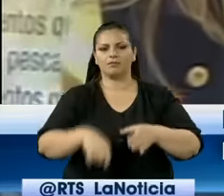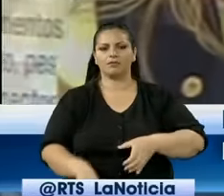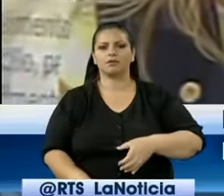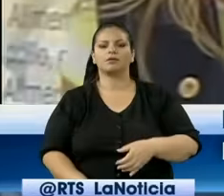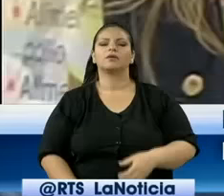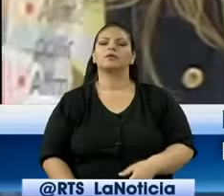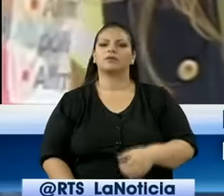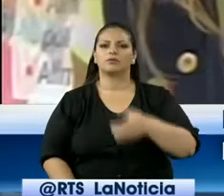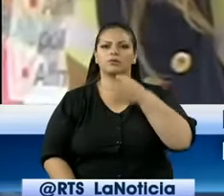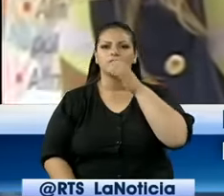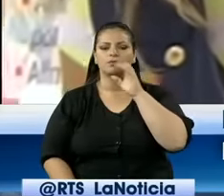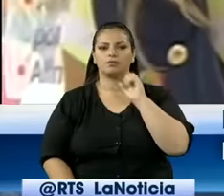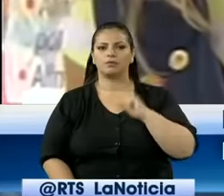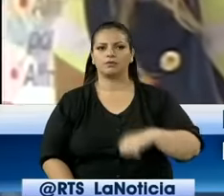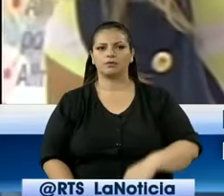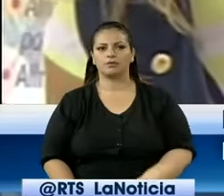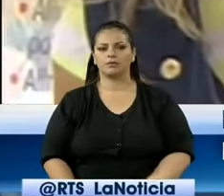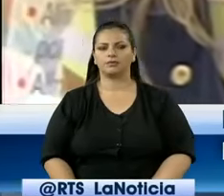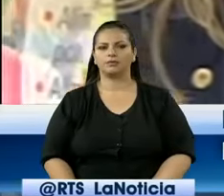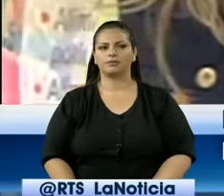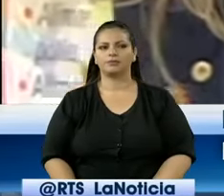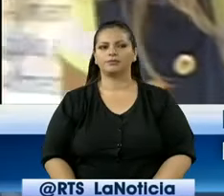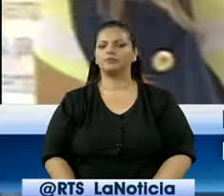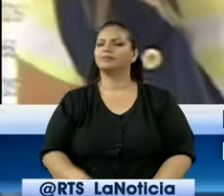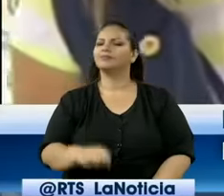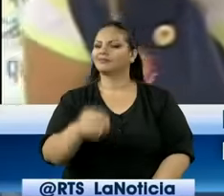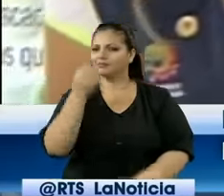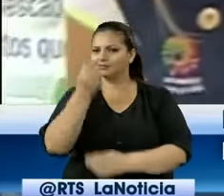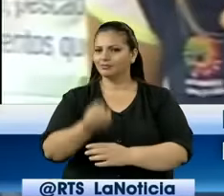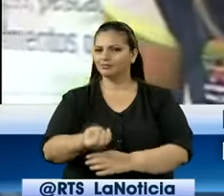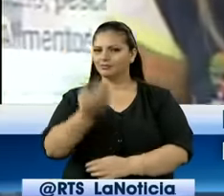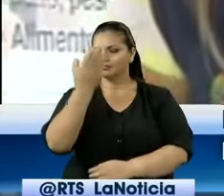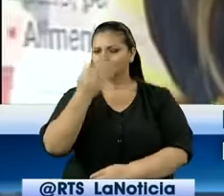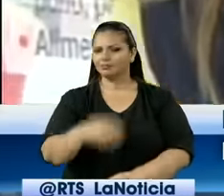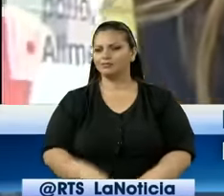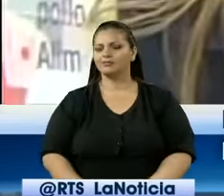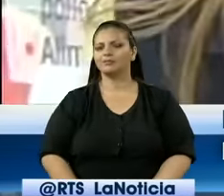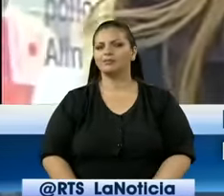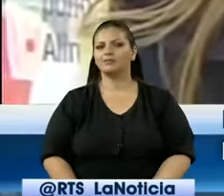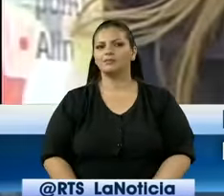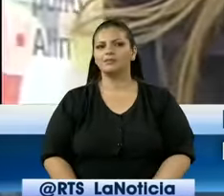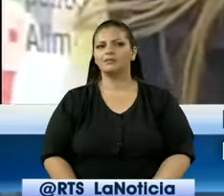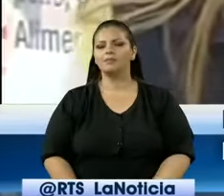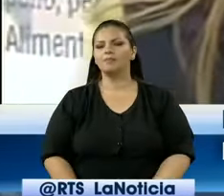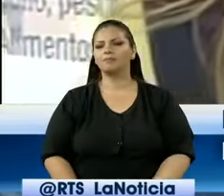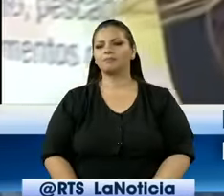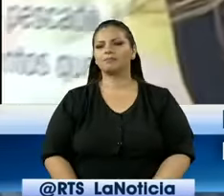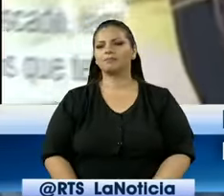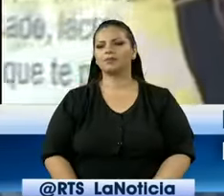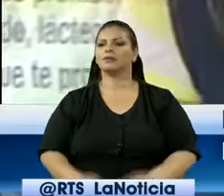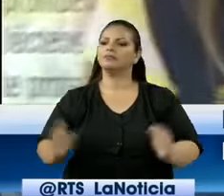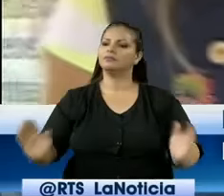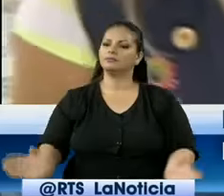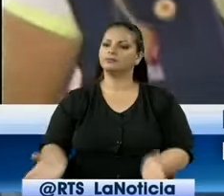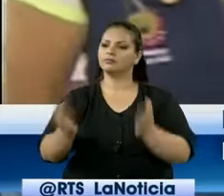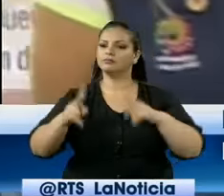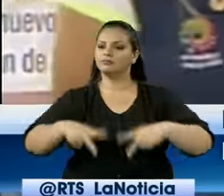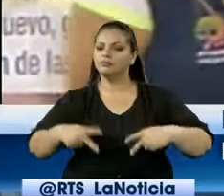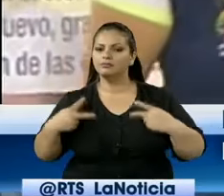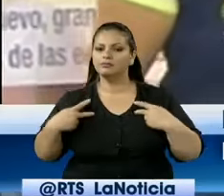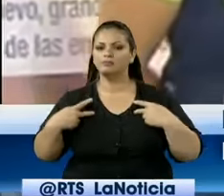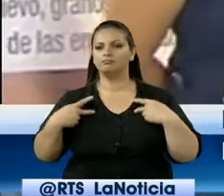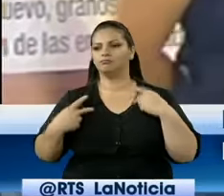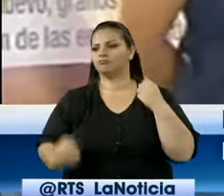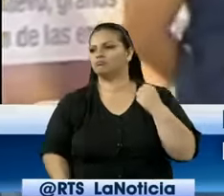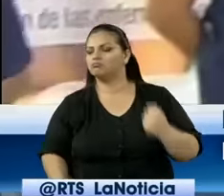tipo de actividades que conectan al Ministerio de Salud con la comunidad. Bueno, realmente cada día estamos fomentando lo que es los estilos de vida saludable. Contamos